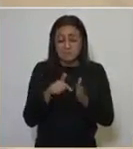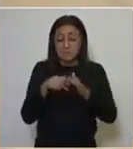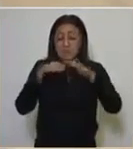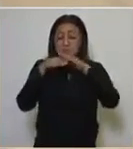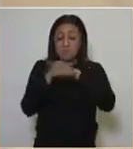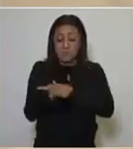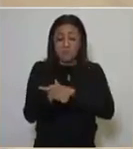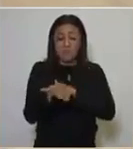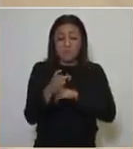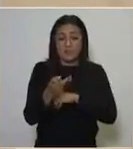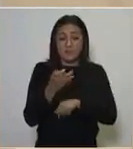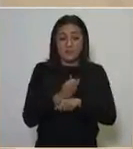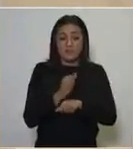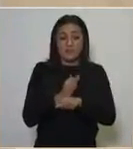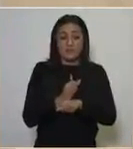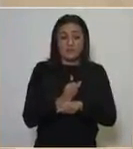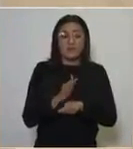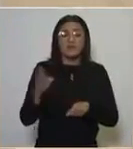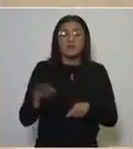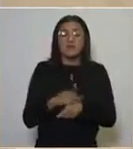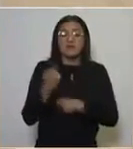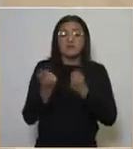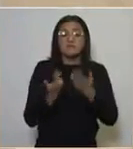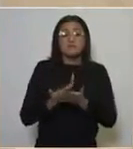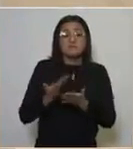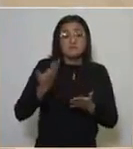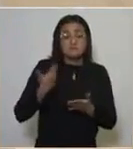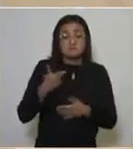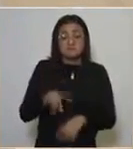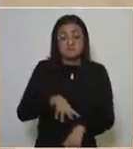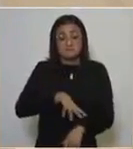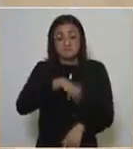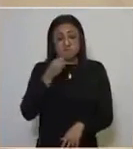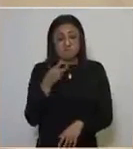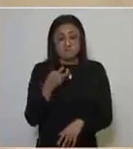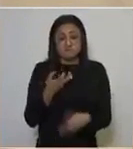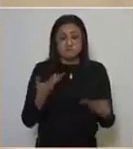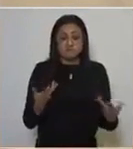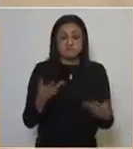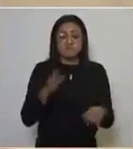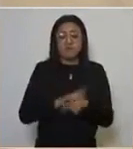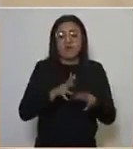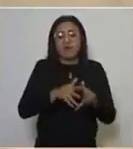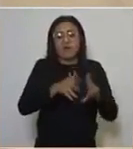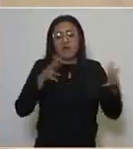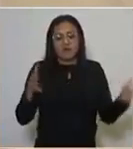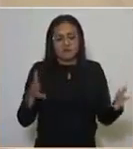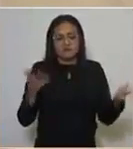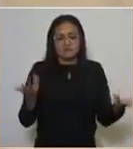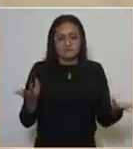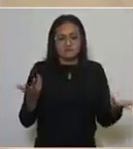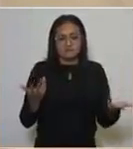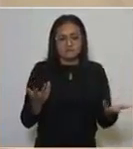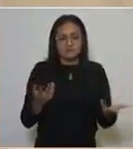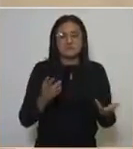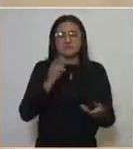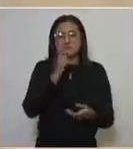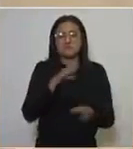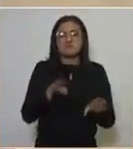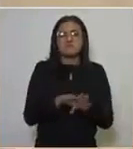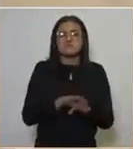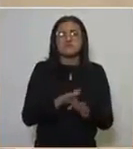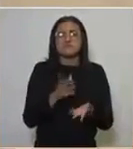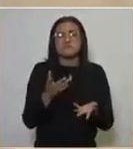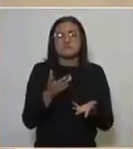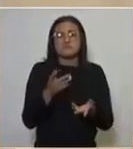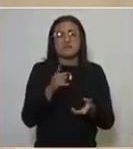esos túneles afectados por quienes abusaron de esto al hacerlos más grandes. Bueno, el abuso también llegó al